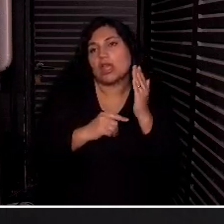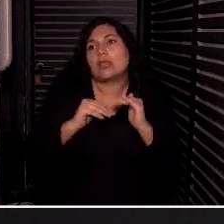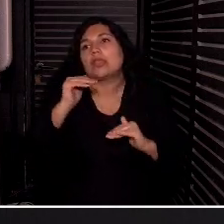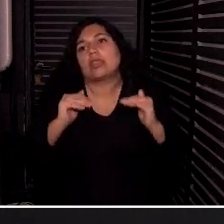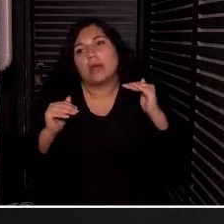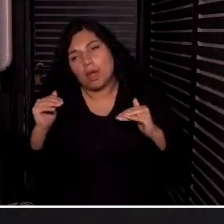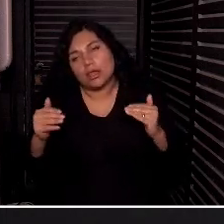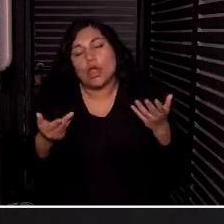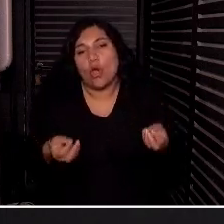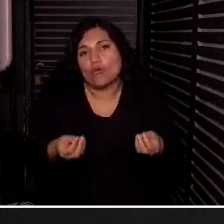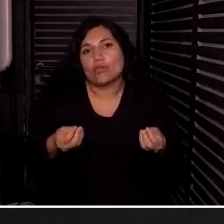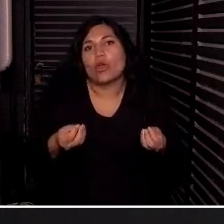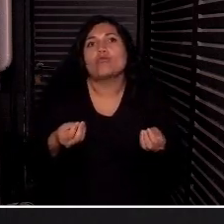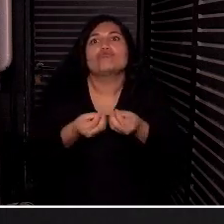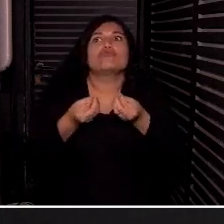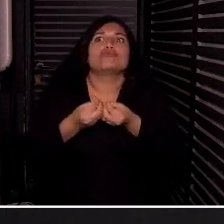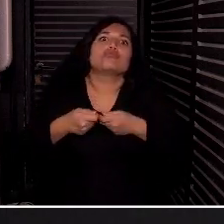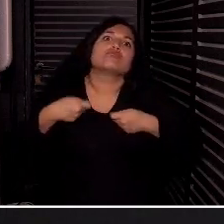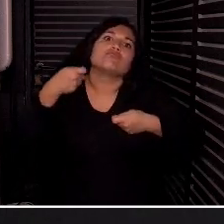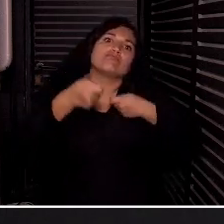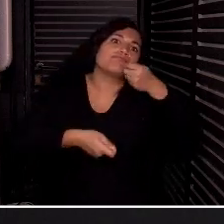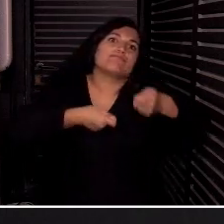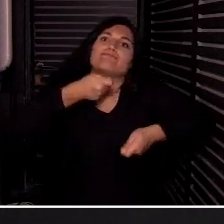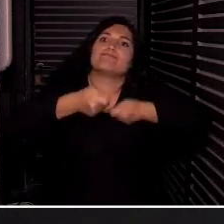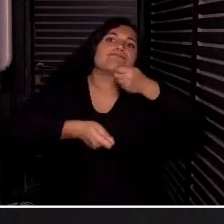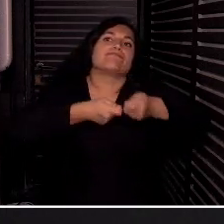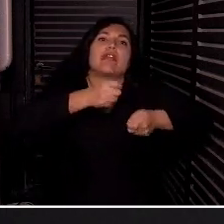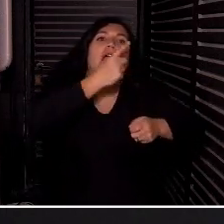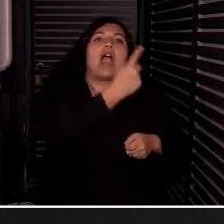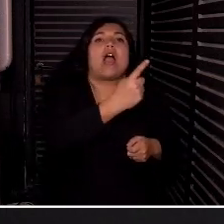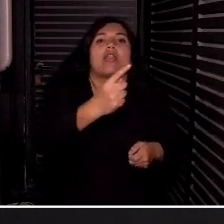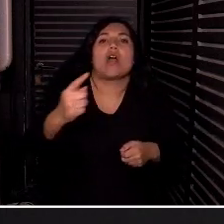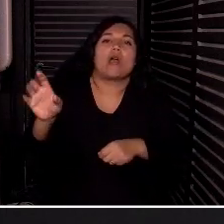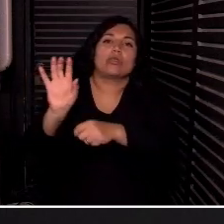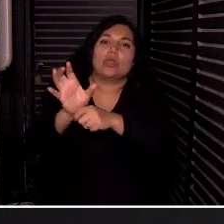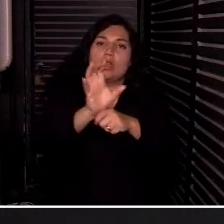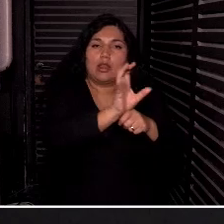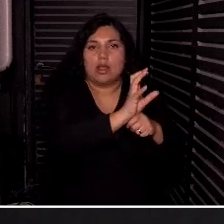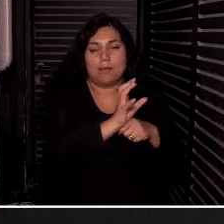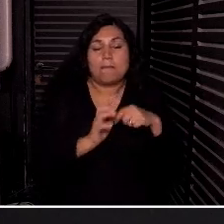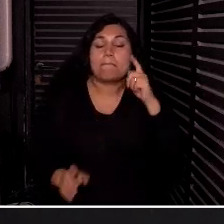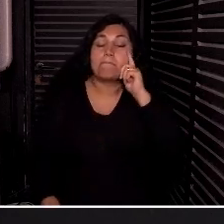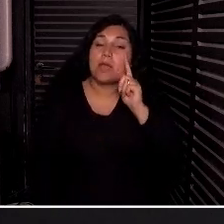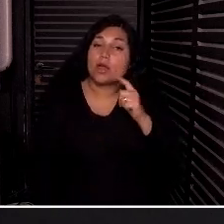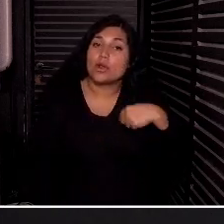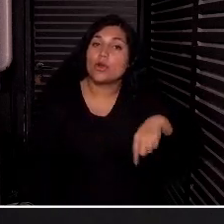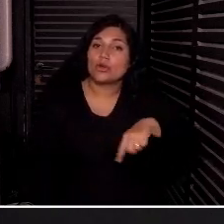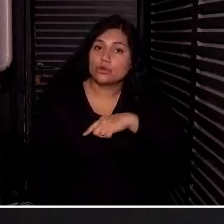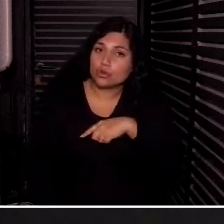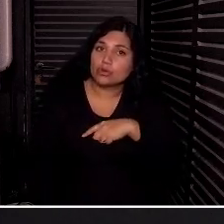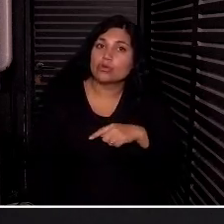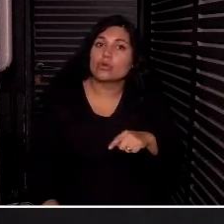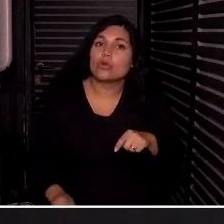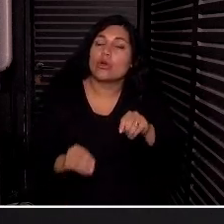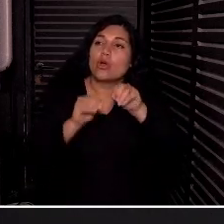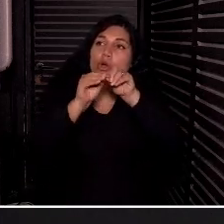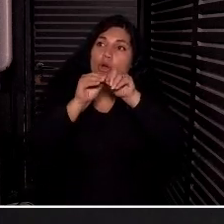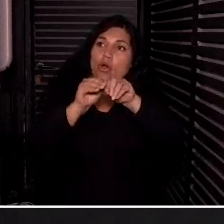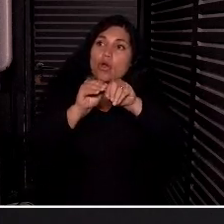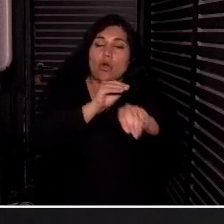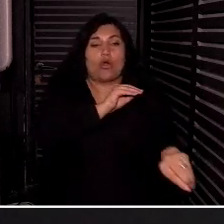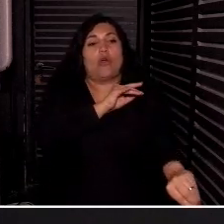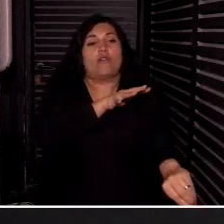teníamos mucho mucha inversión para poder hacer esa separación en cada antena es que nosotros tenemos cobertura de